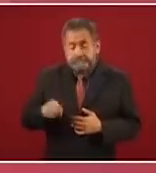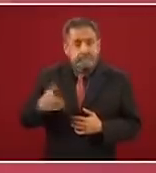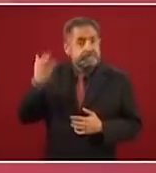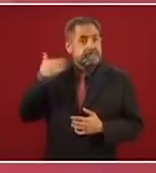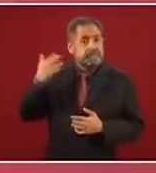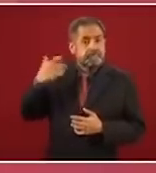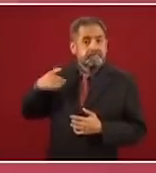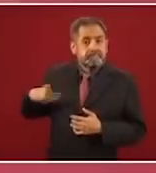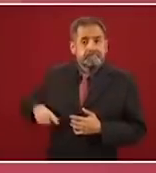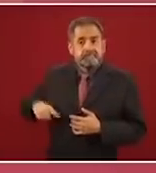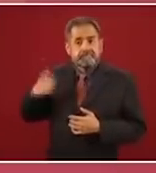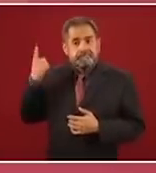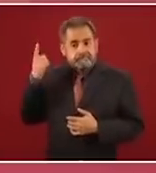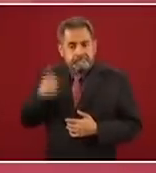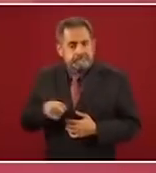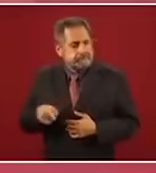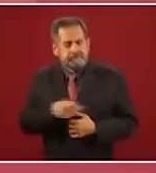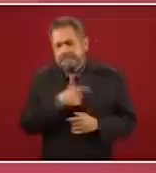de